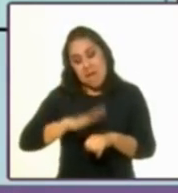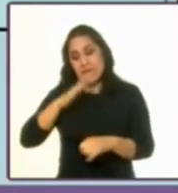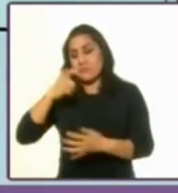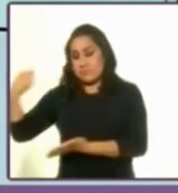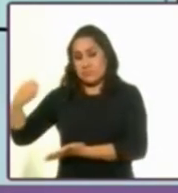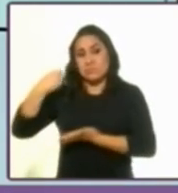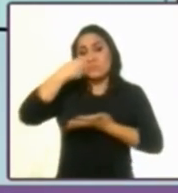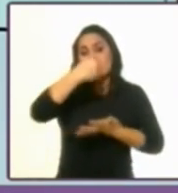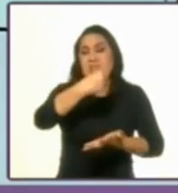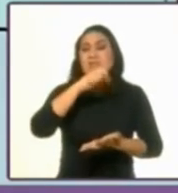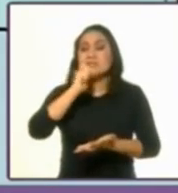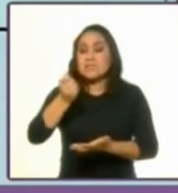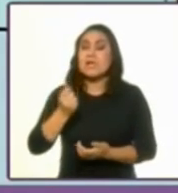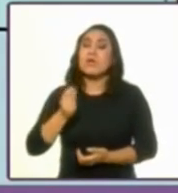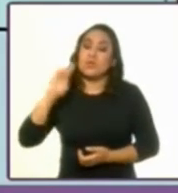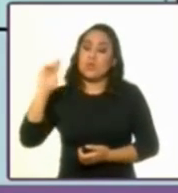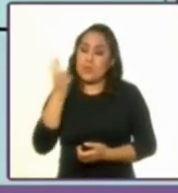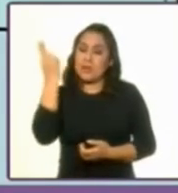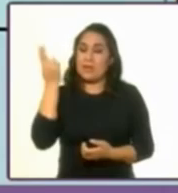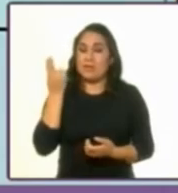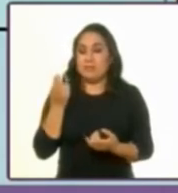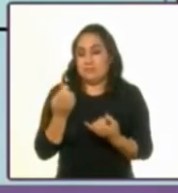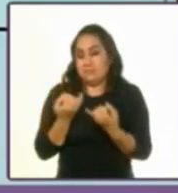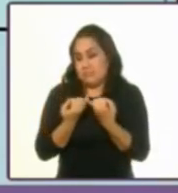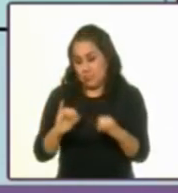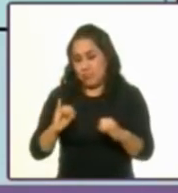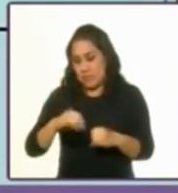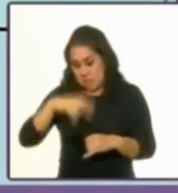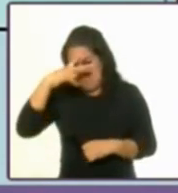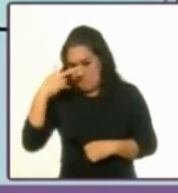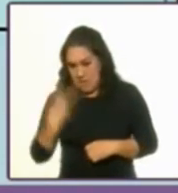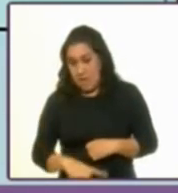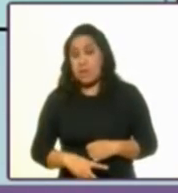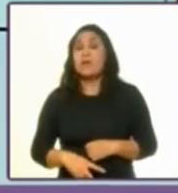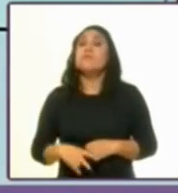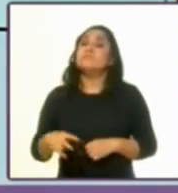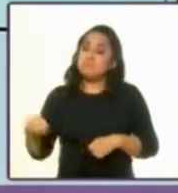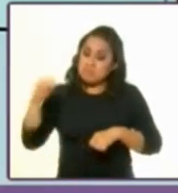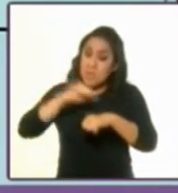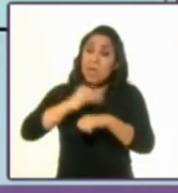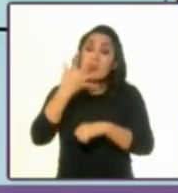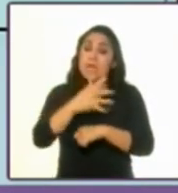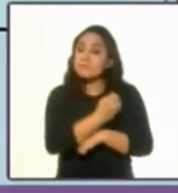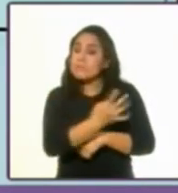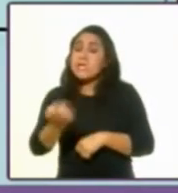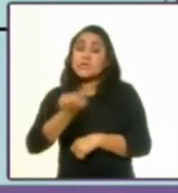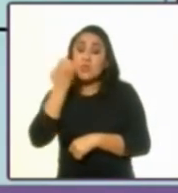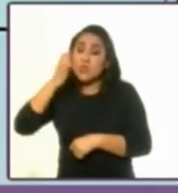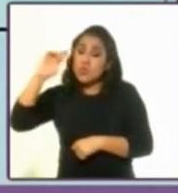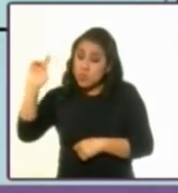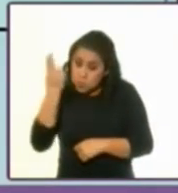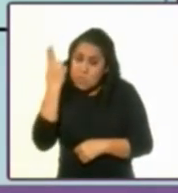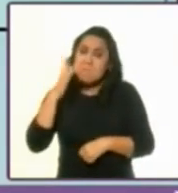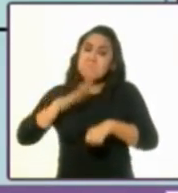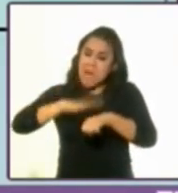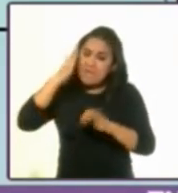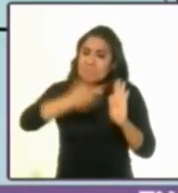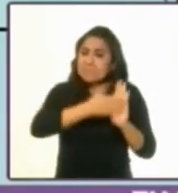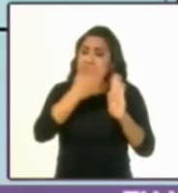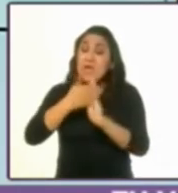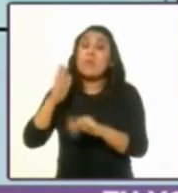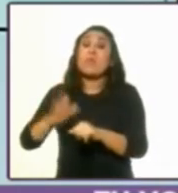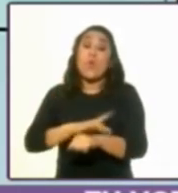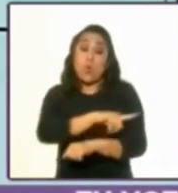a la universidad autónoma de la ciudad de mexico vamos a hacer 10 escuelas universitarias porque los jóvenes se les